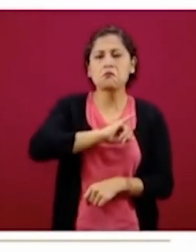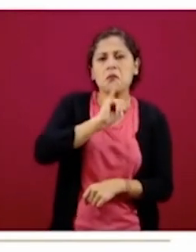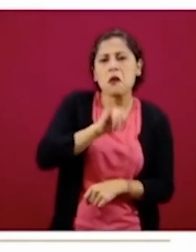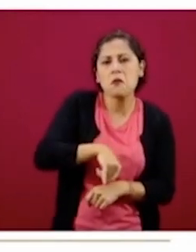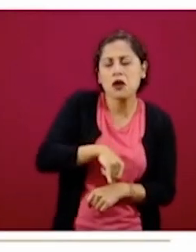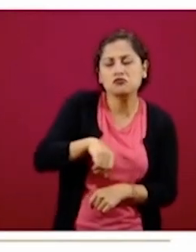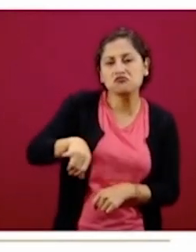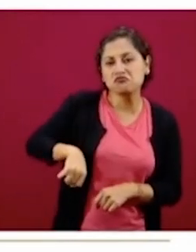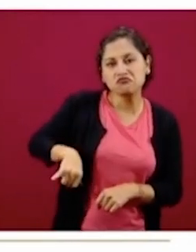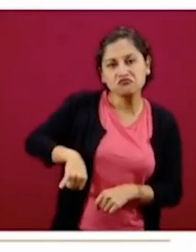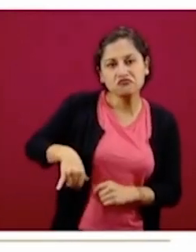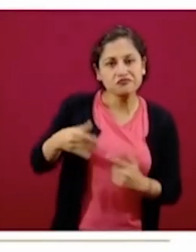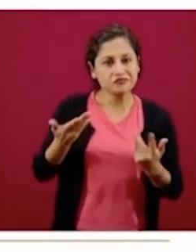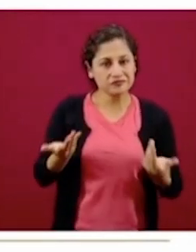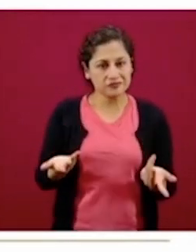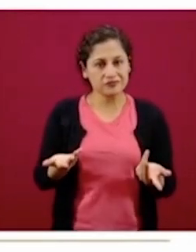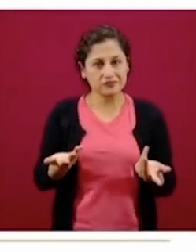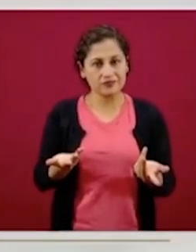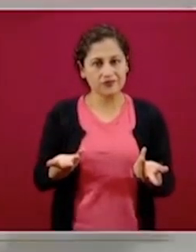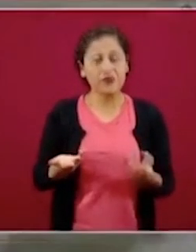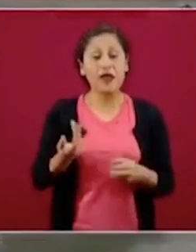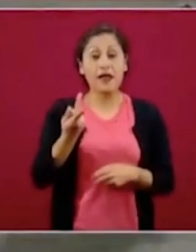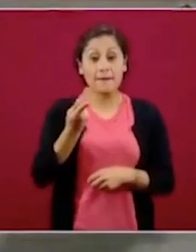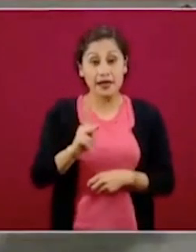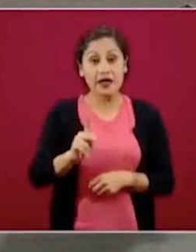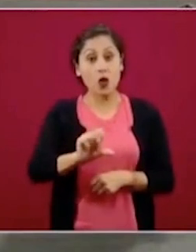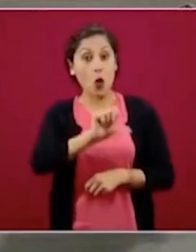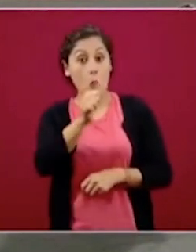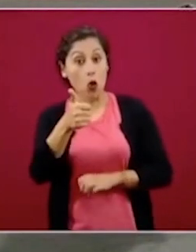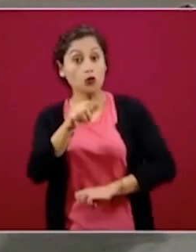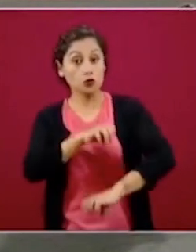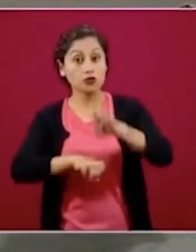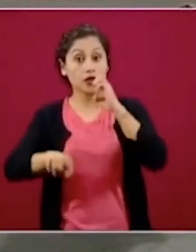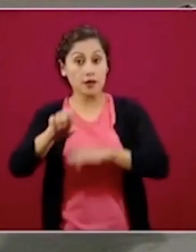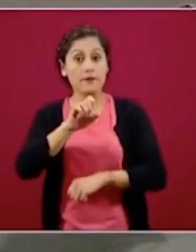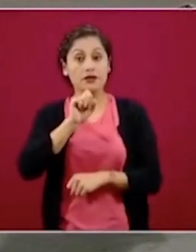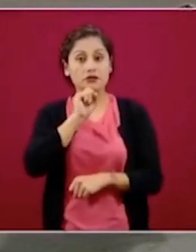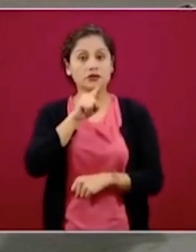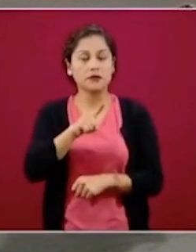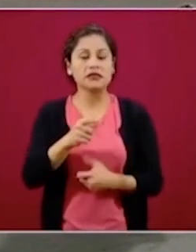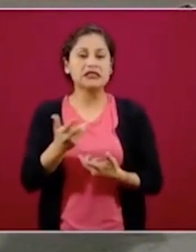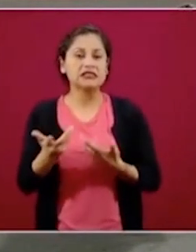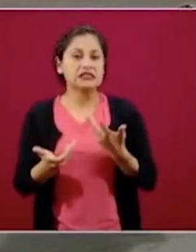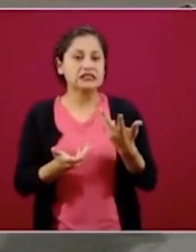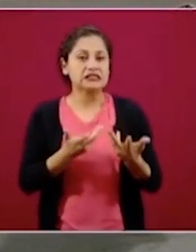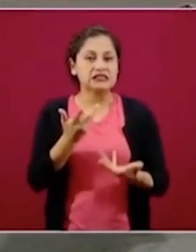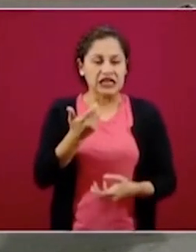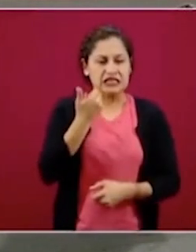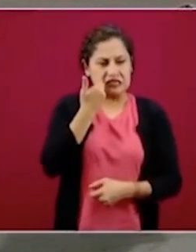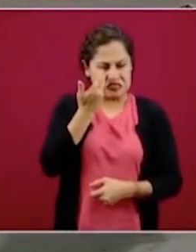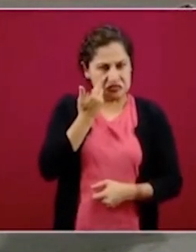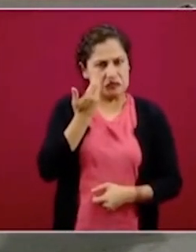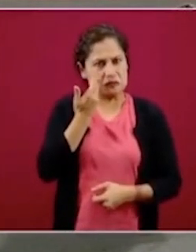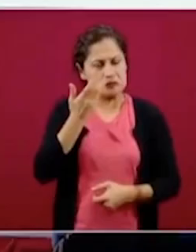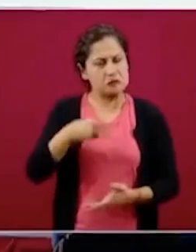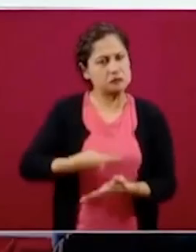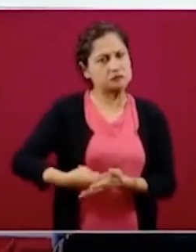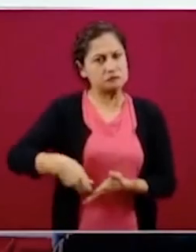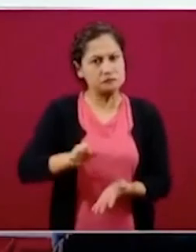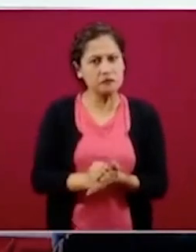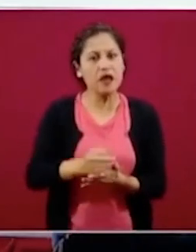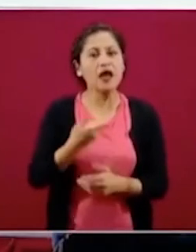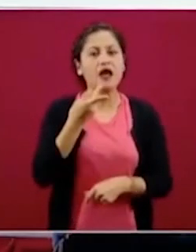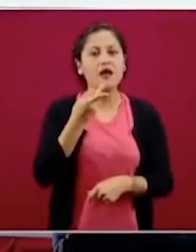Y otros que tratan de salir a exportar pues sin ningún plan, sin ninguna estrategia, sin la información